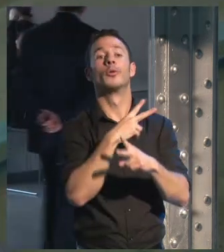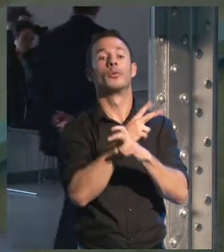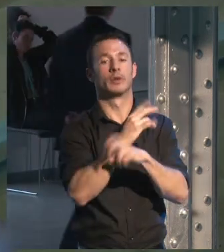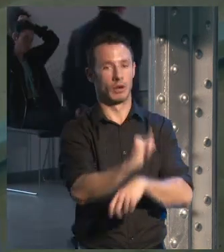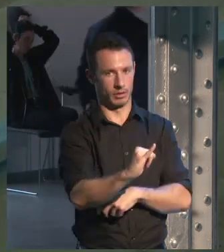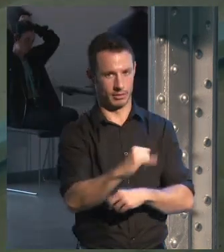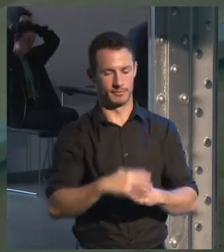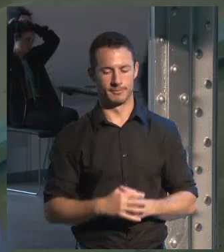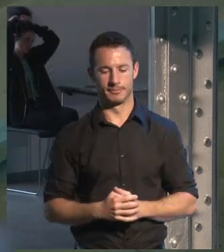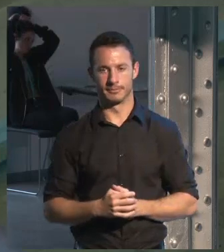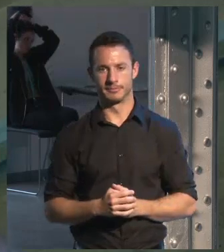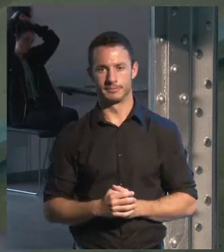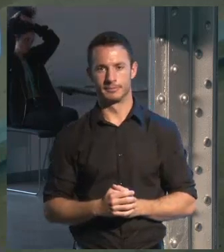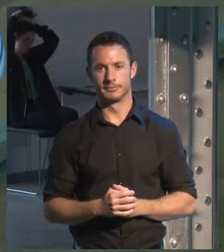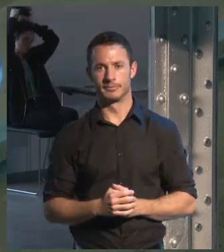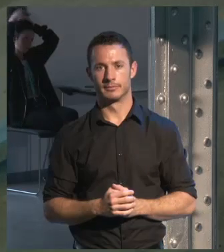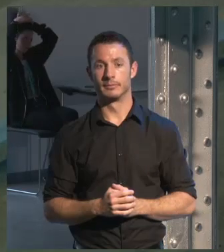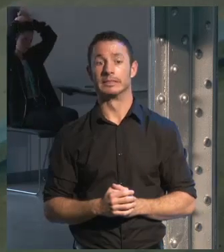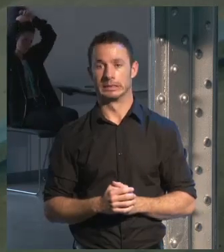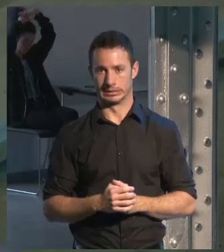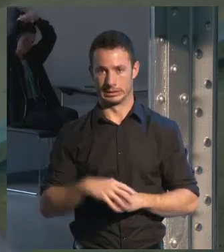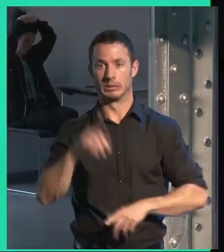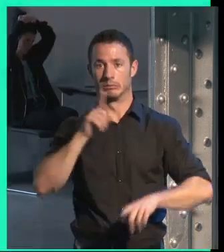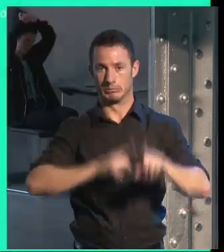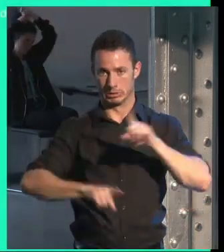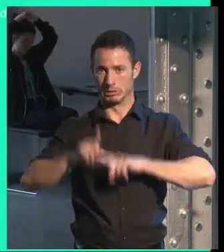Vertebrados. Vertebrados. Bueno, pues entonces vais a tener un problema.